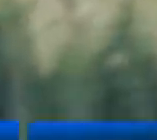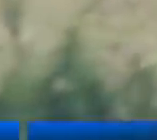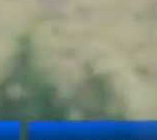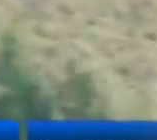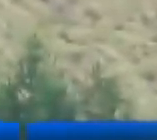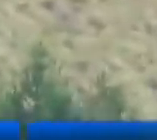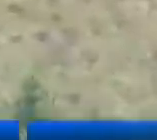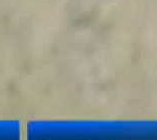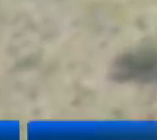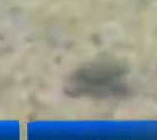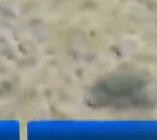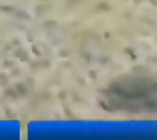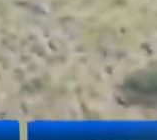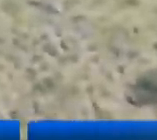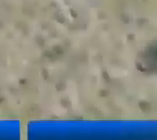¡Bravo!